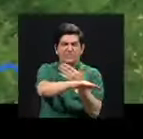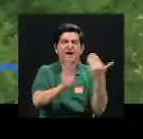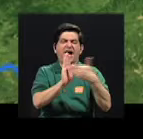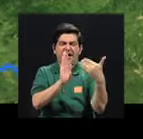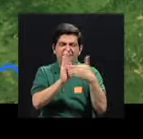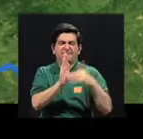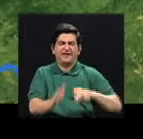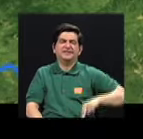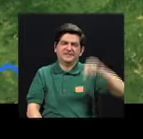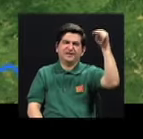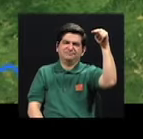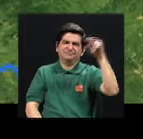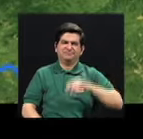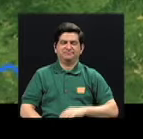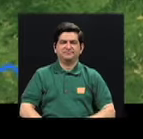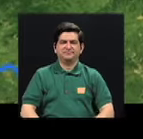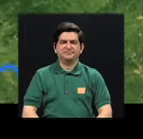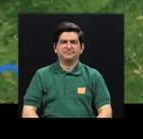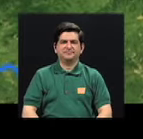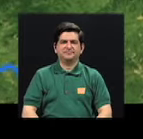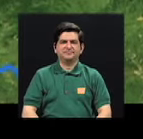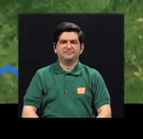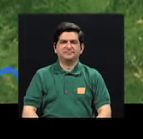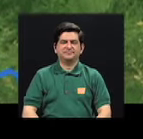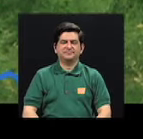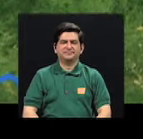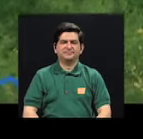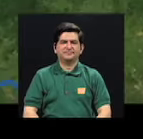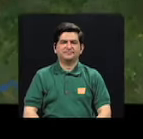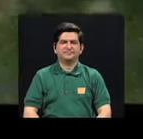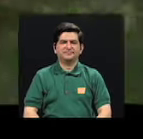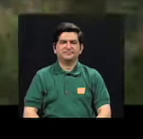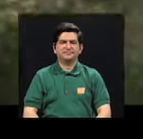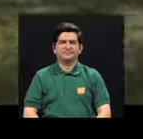eventualmente resiente la zona norte, ¿no?